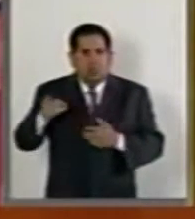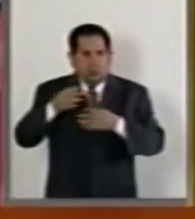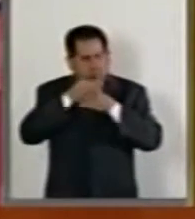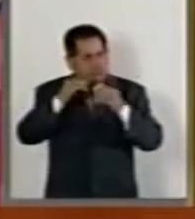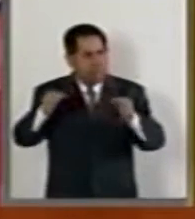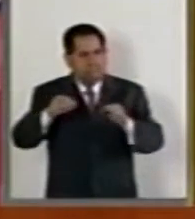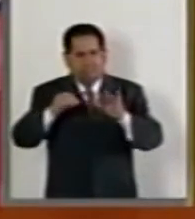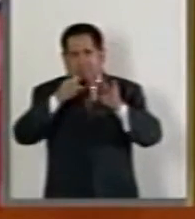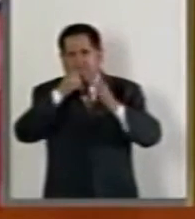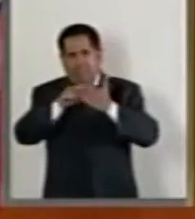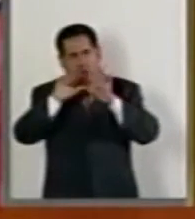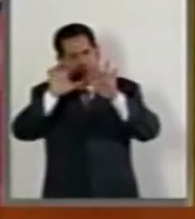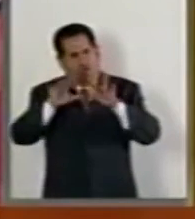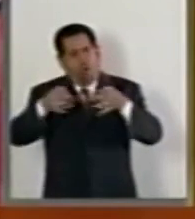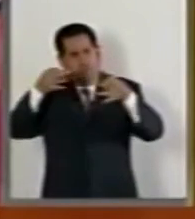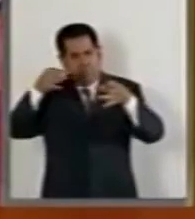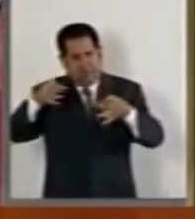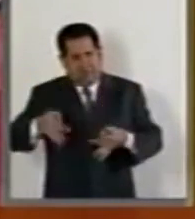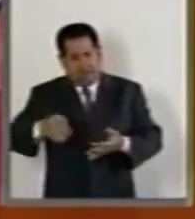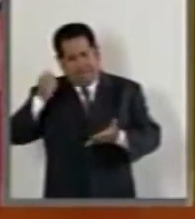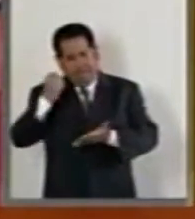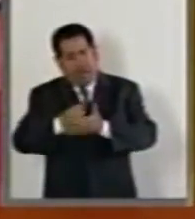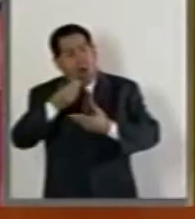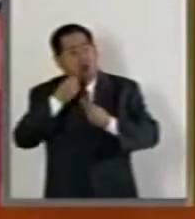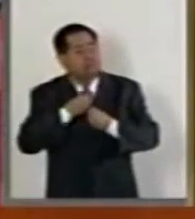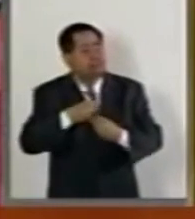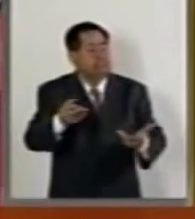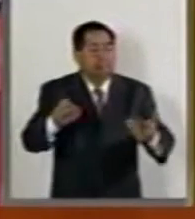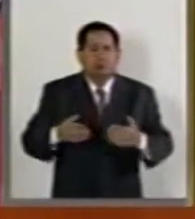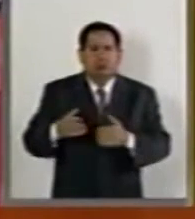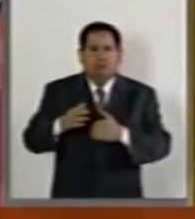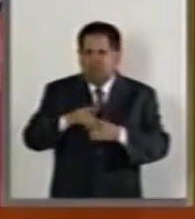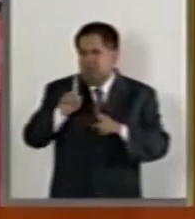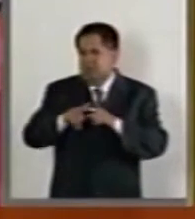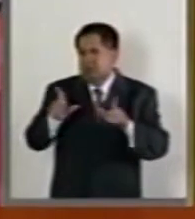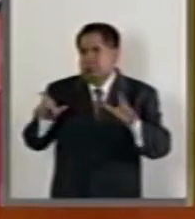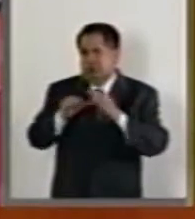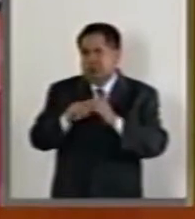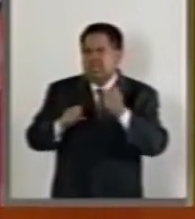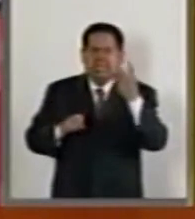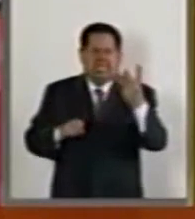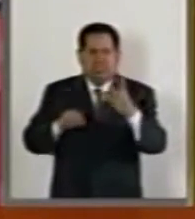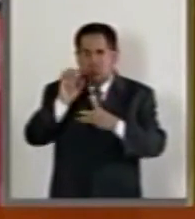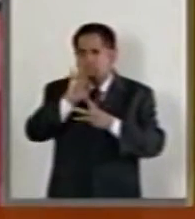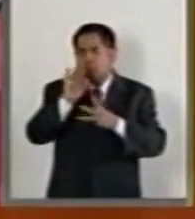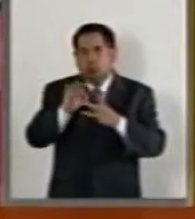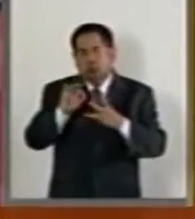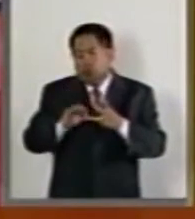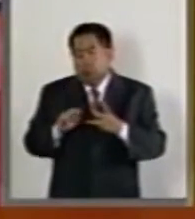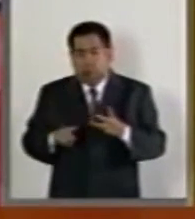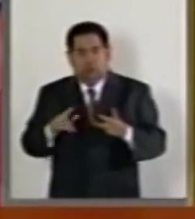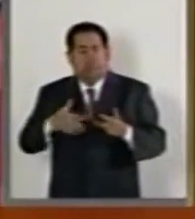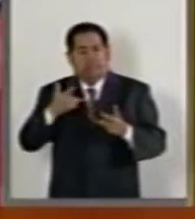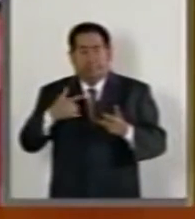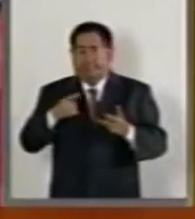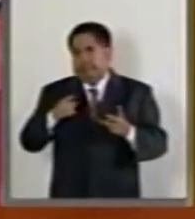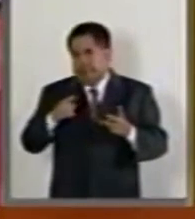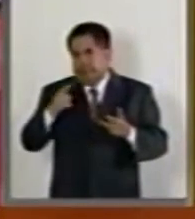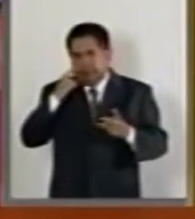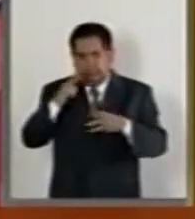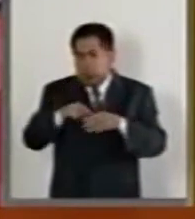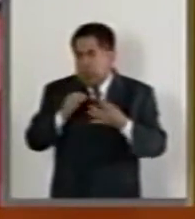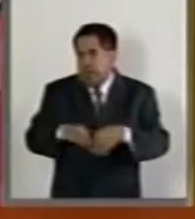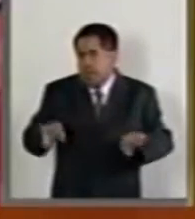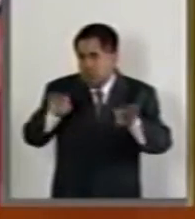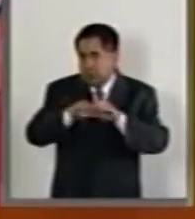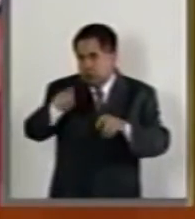un comunicado formal donde señala, voy a resumir, tres aspectos que parece que son